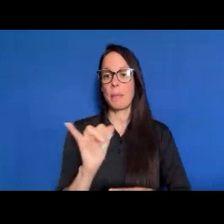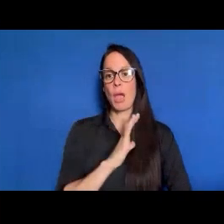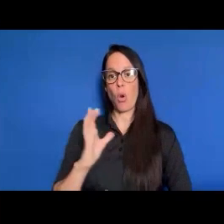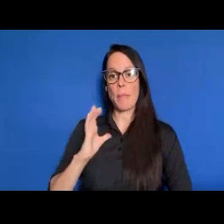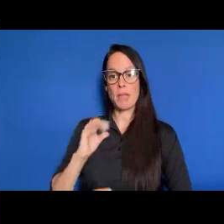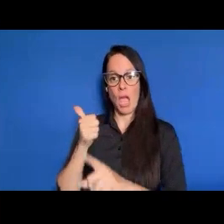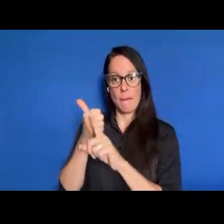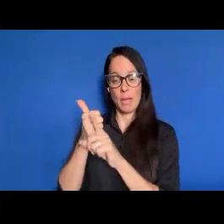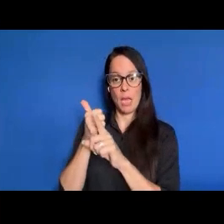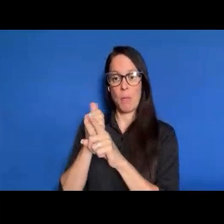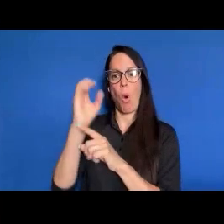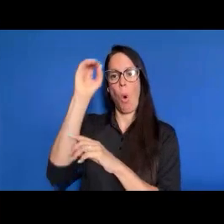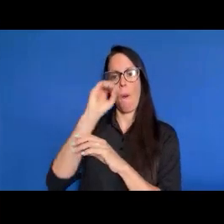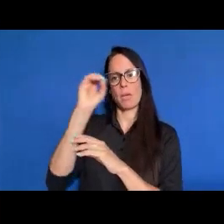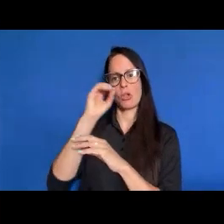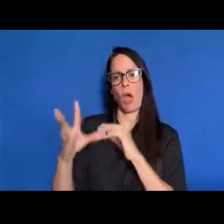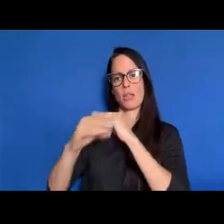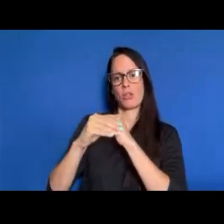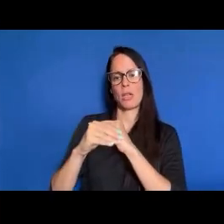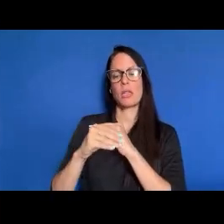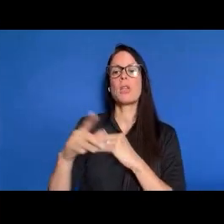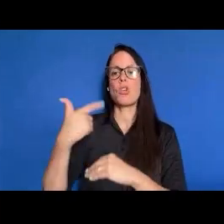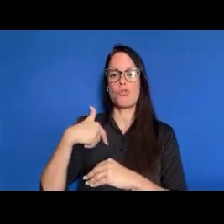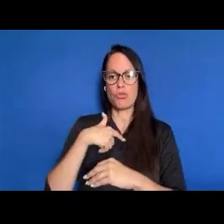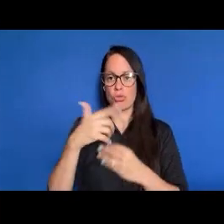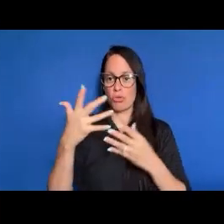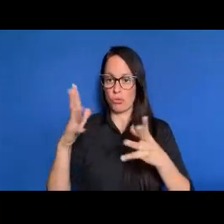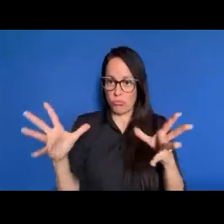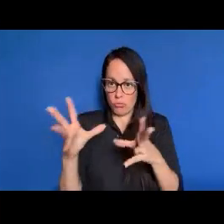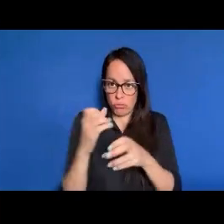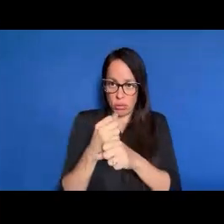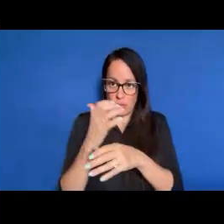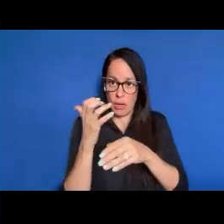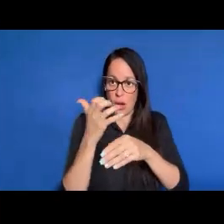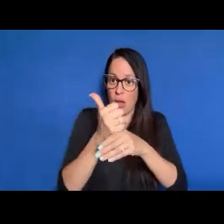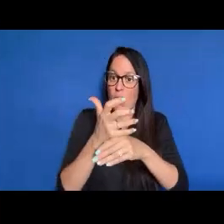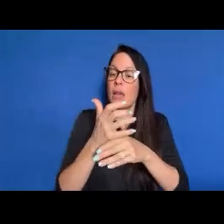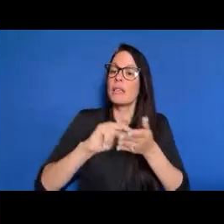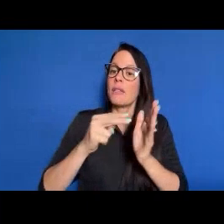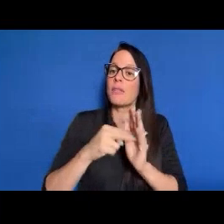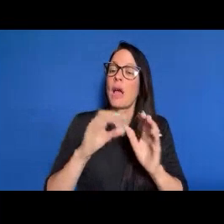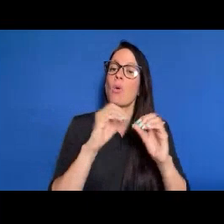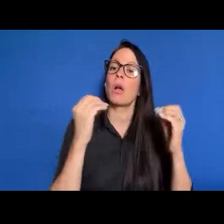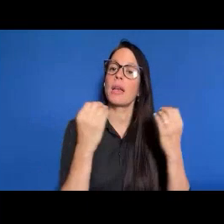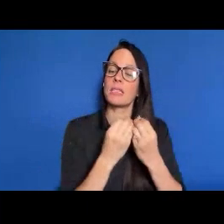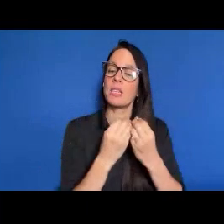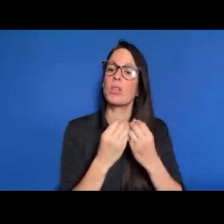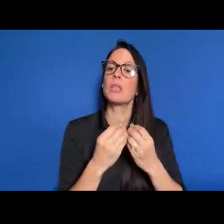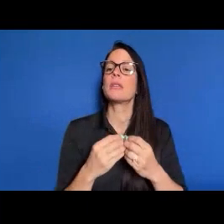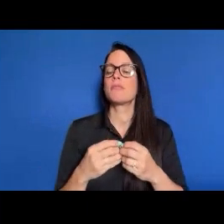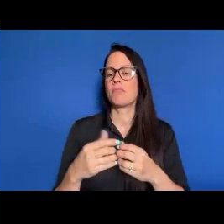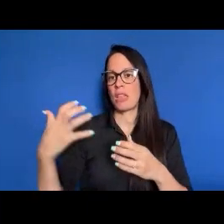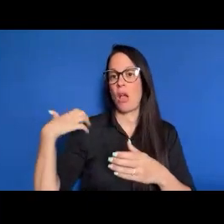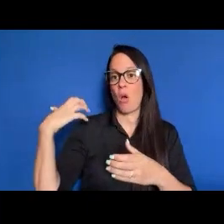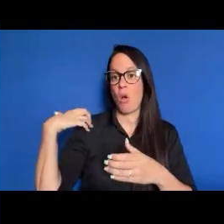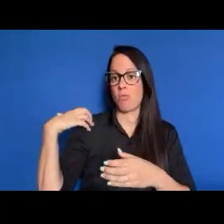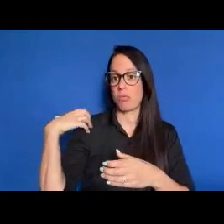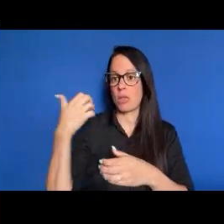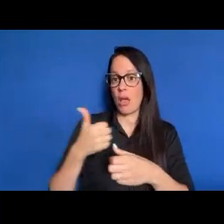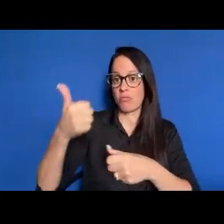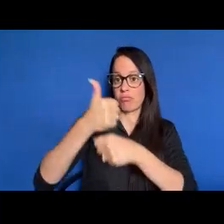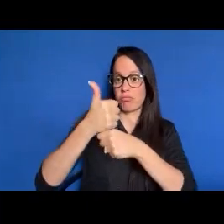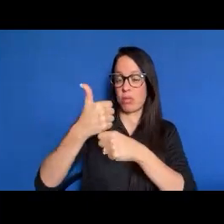se elabora en términos de un informe y se acompaña. Y se le dice a la organización, el secretario de salud aprueba, ¿verdad? Se proceda entonces